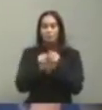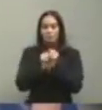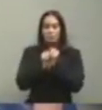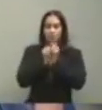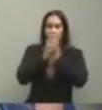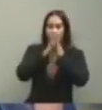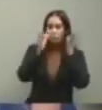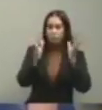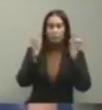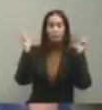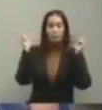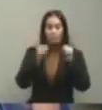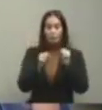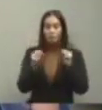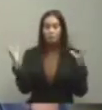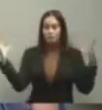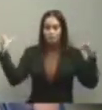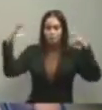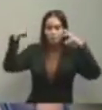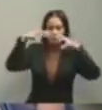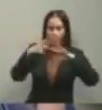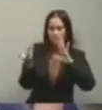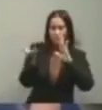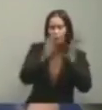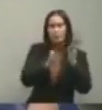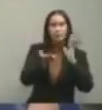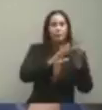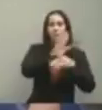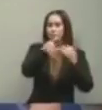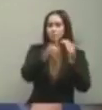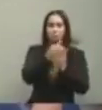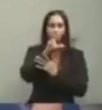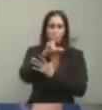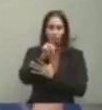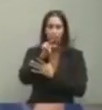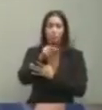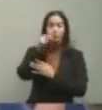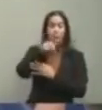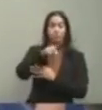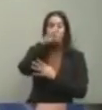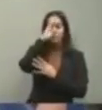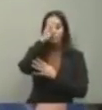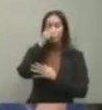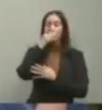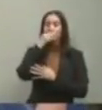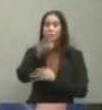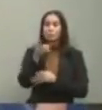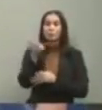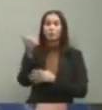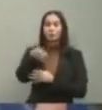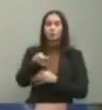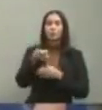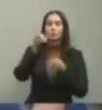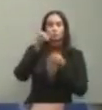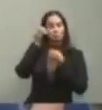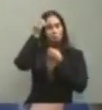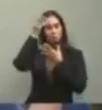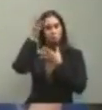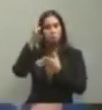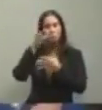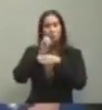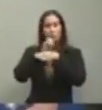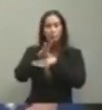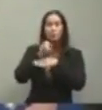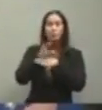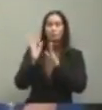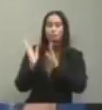letal masiva y que deja entrar y nos va a matar a todos sino porque el país siguiendo las recomendaciones de lado de ms se